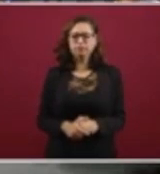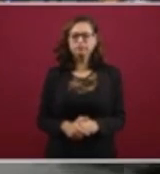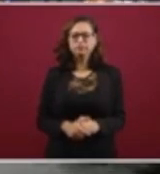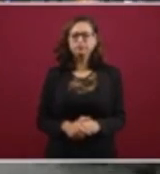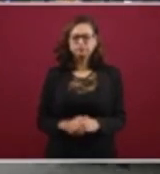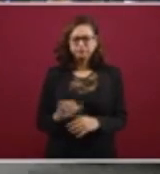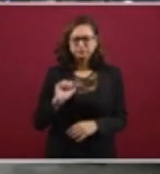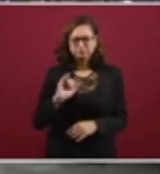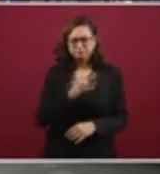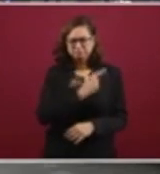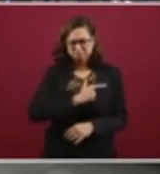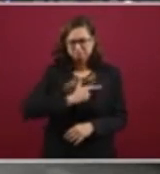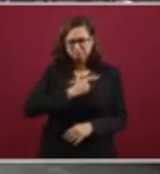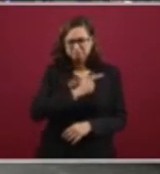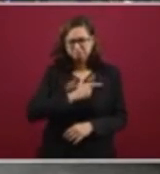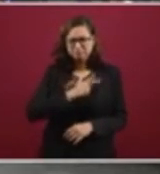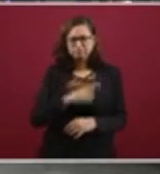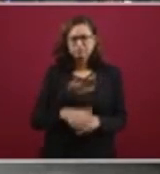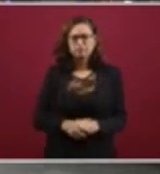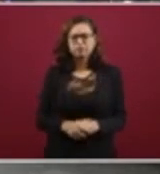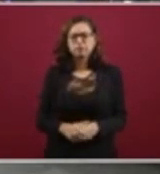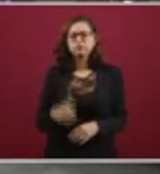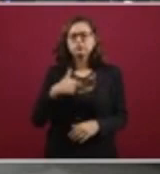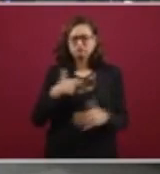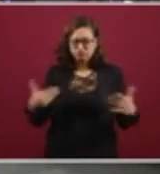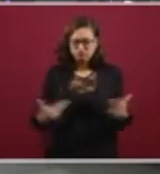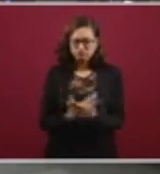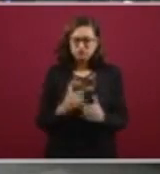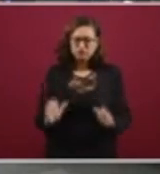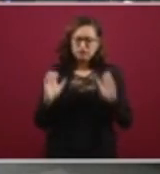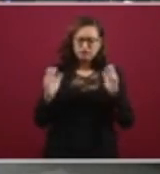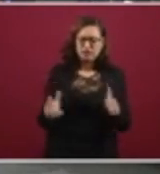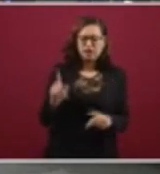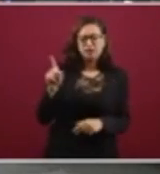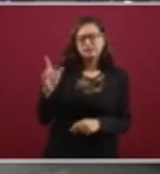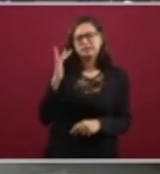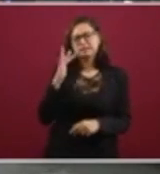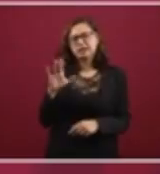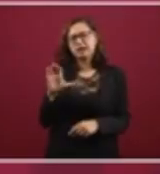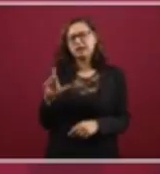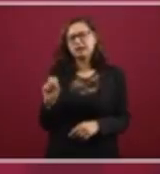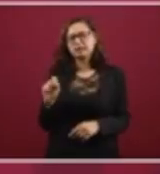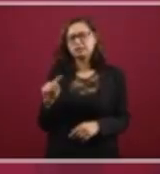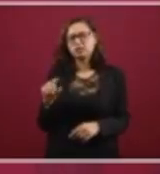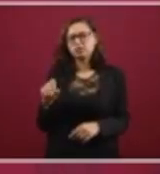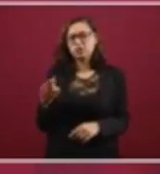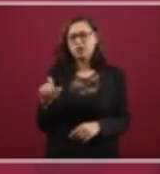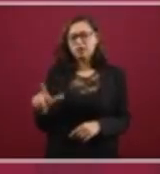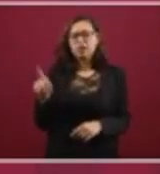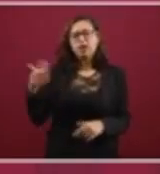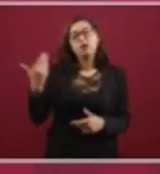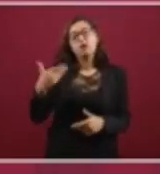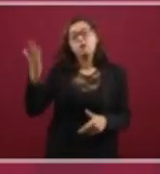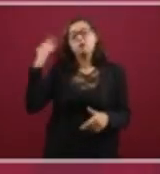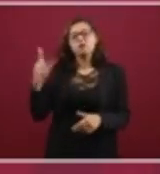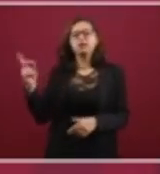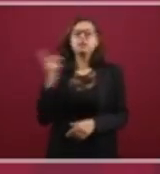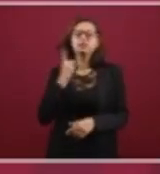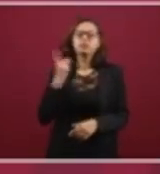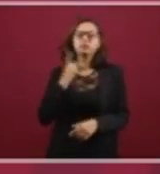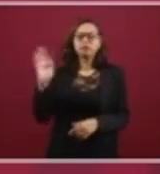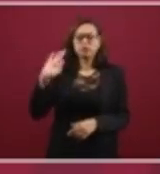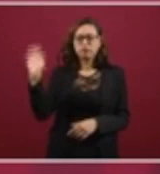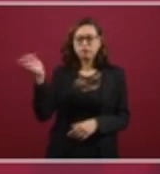Claro que sí, con todo gusto. Yo soy chiapaneco, soy de San Cristóbal de las Casas, fui diputado federal en la legislatura